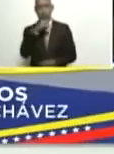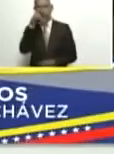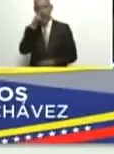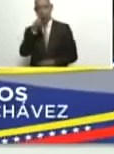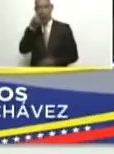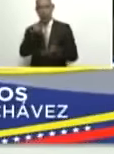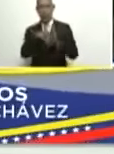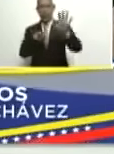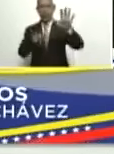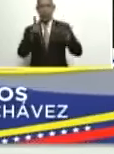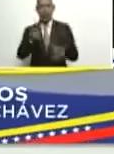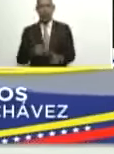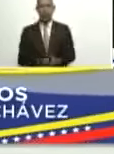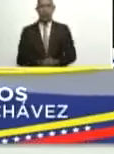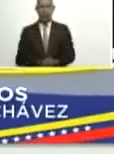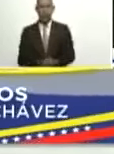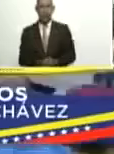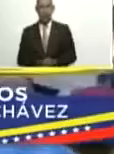2012.